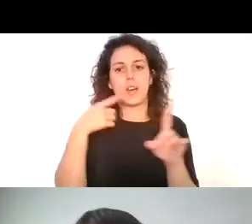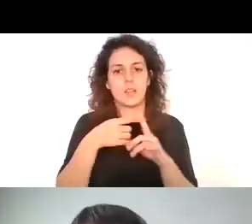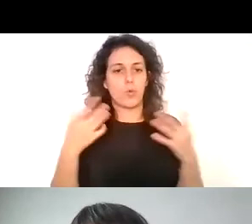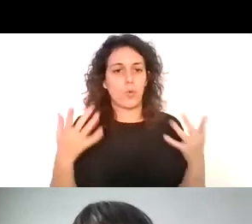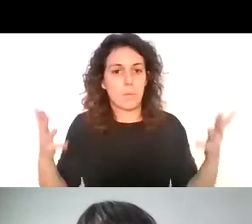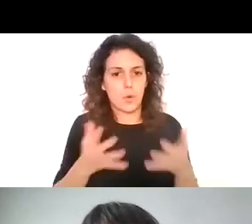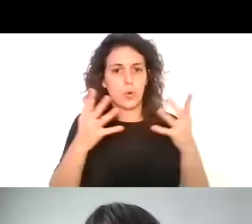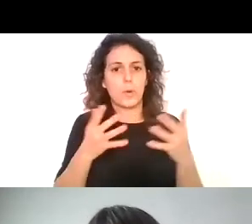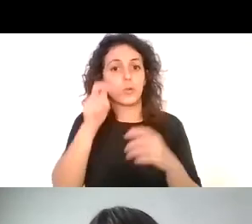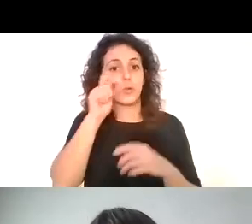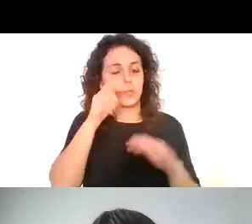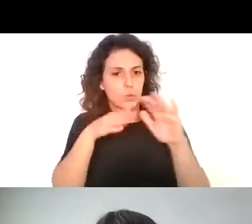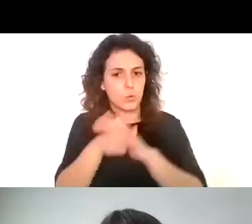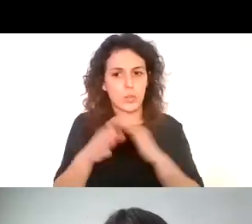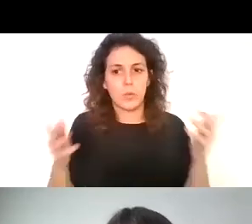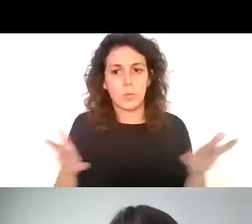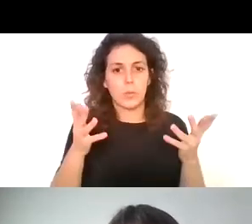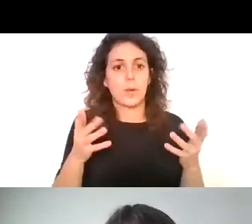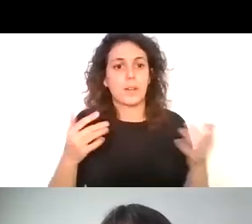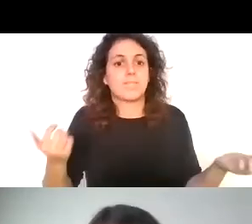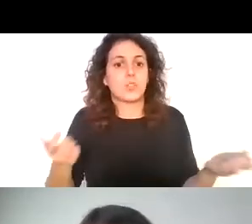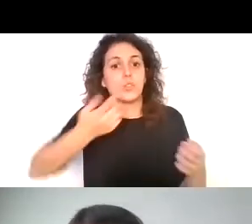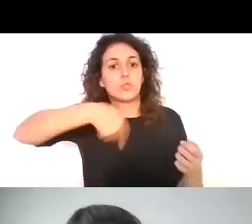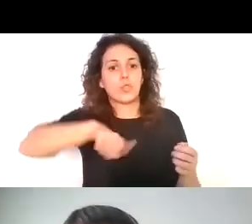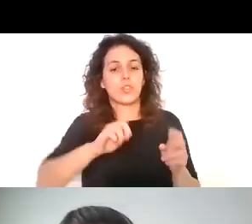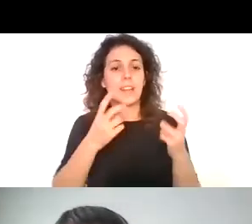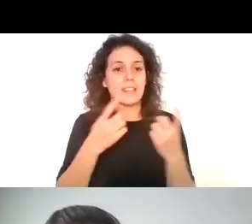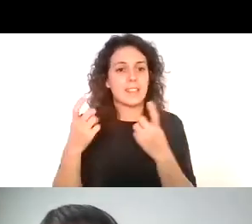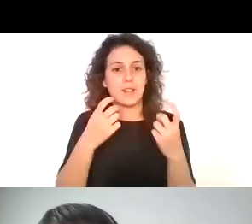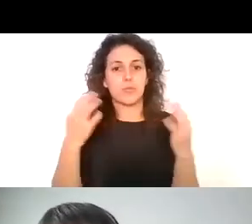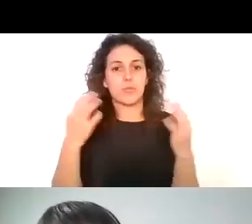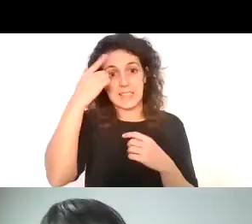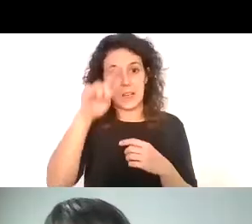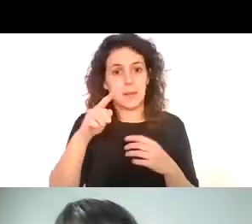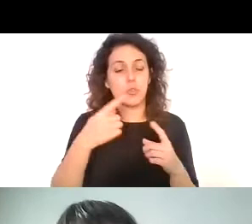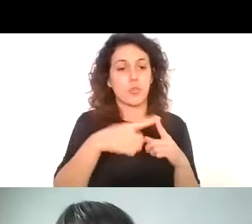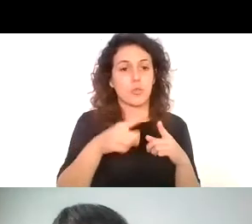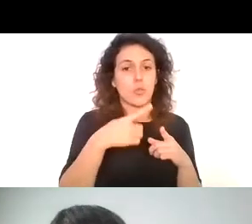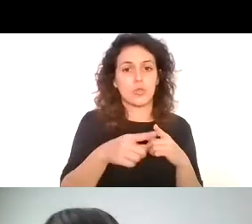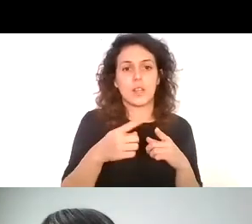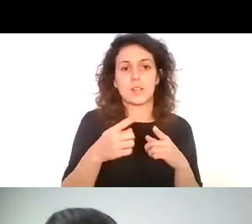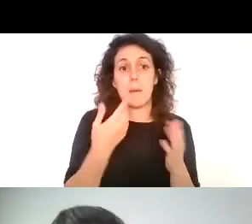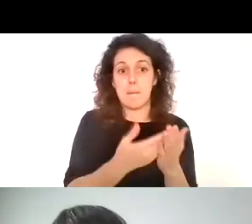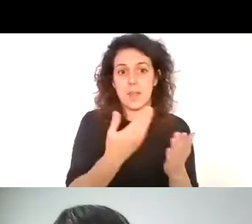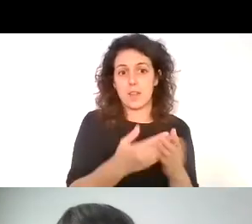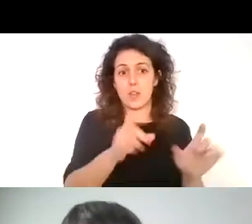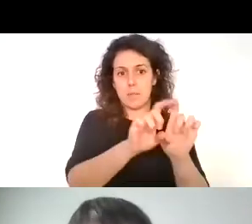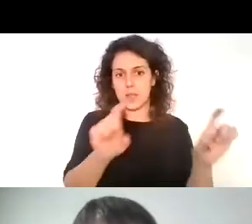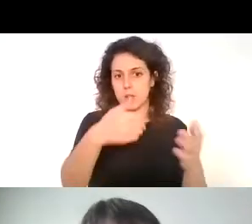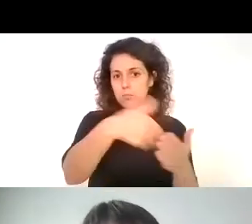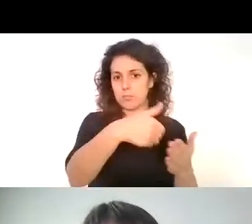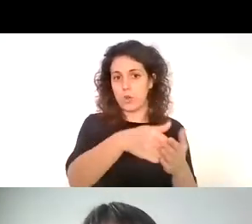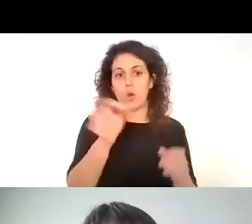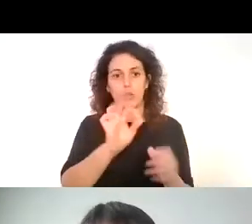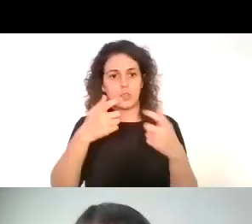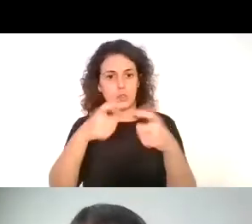el turismo inclusivo, que tendríamos que tener la certeza de que aquello que había contestado la persona, empresario o el gestor